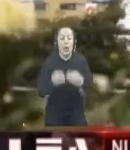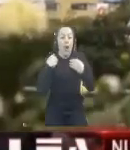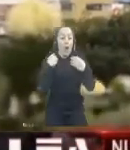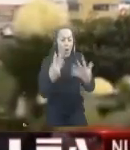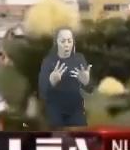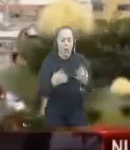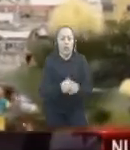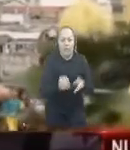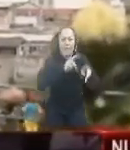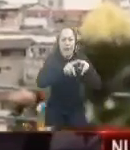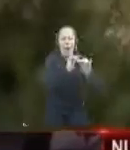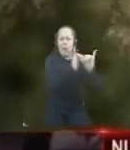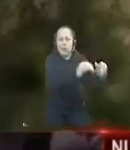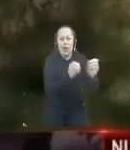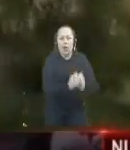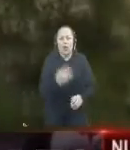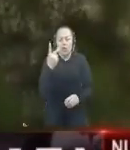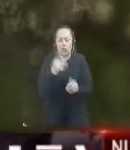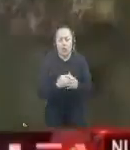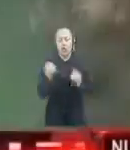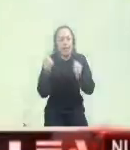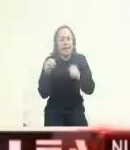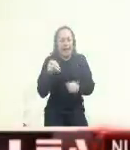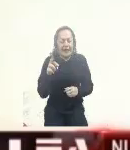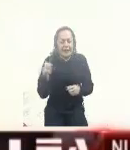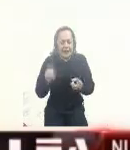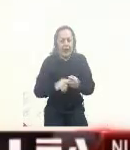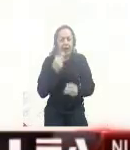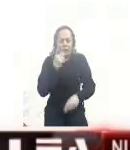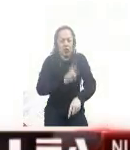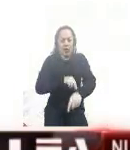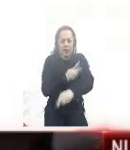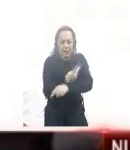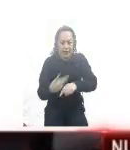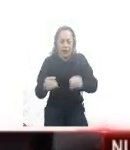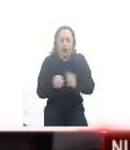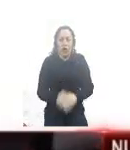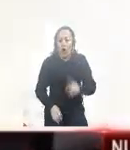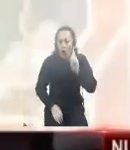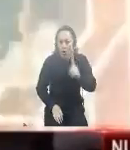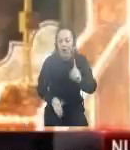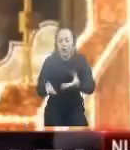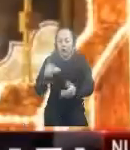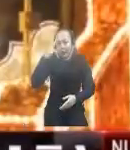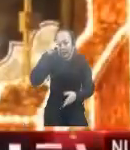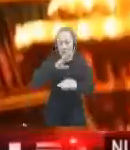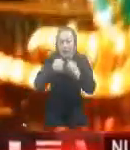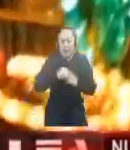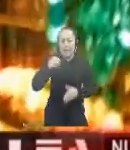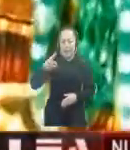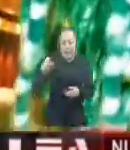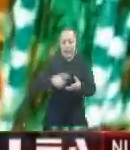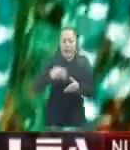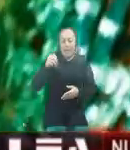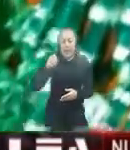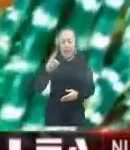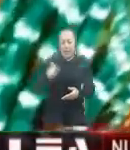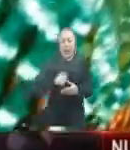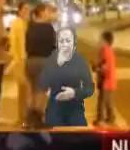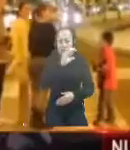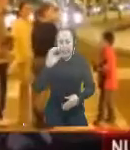de Manizales, 2 de Manzanares, otros 2 en Villa María y de una en Río Sucio, Pensilvania, Marmato y